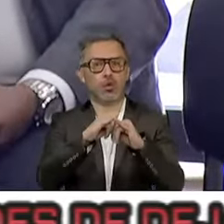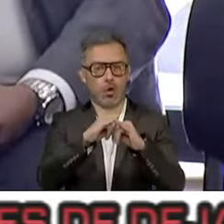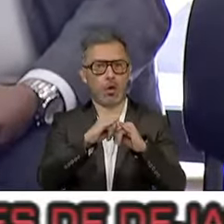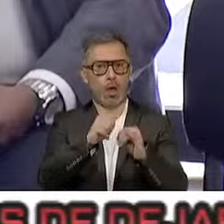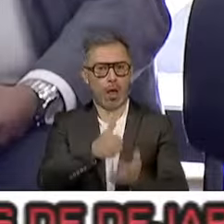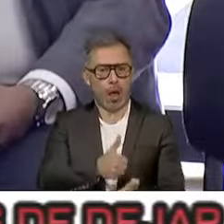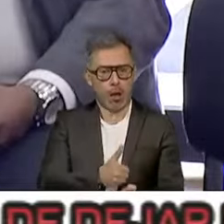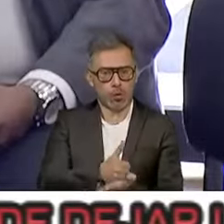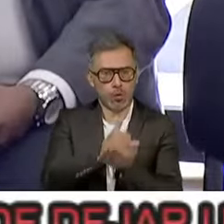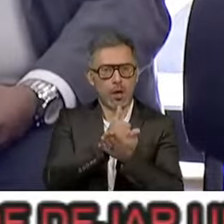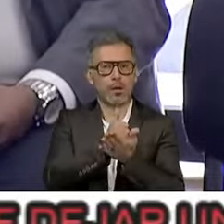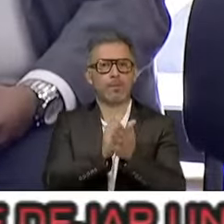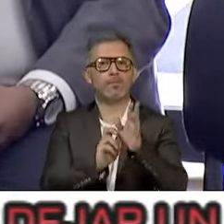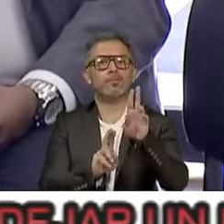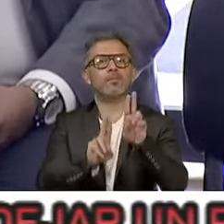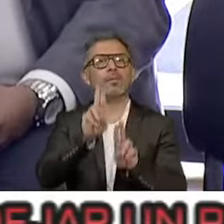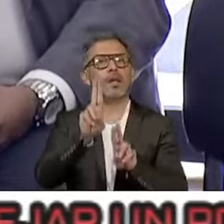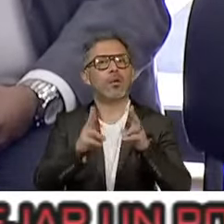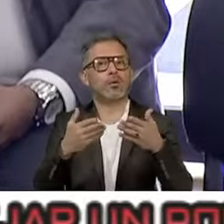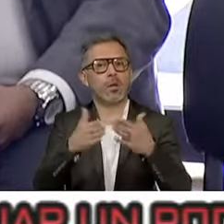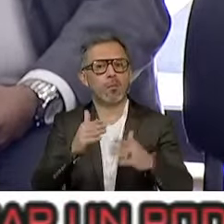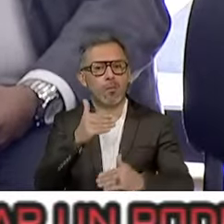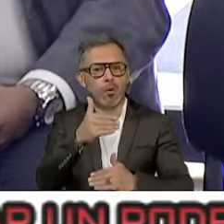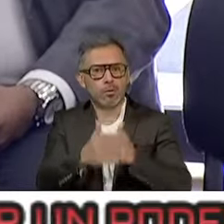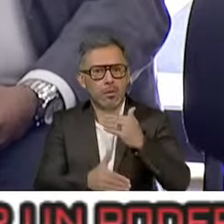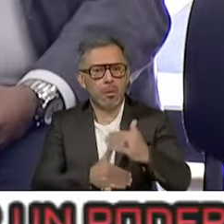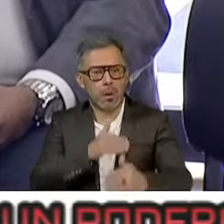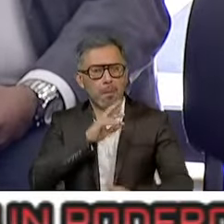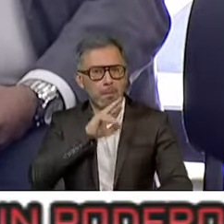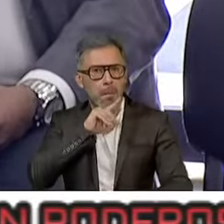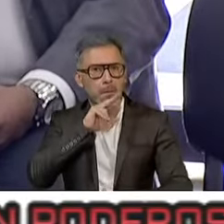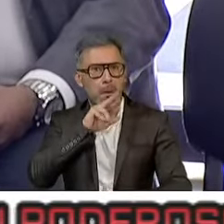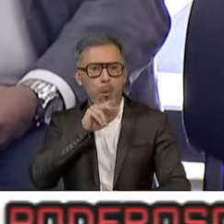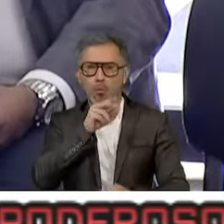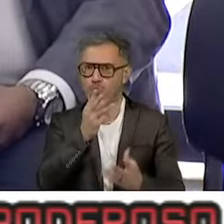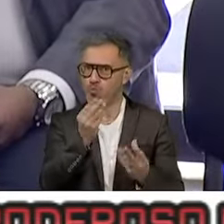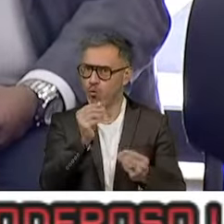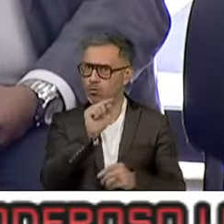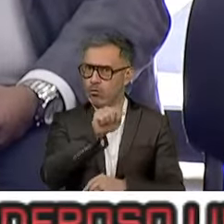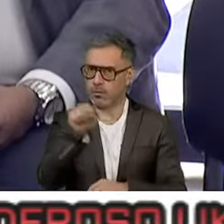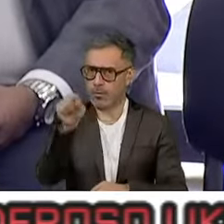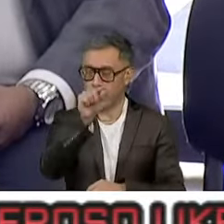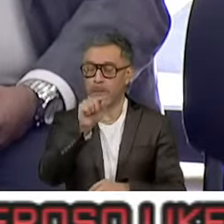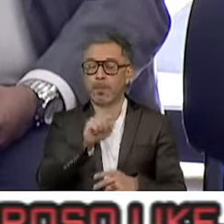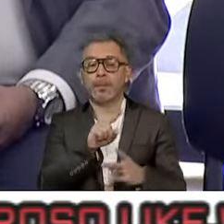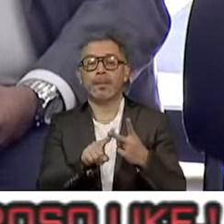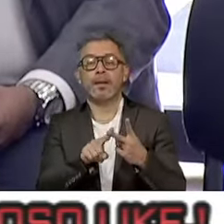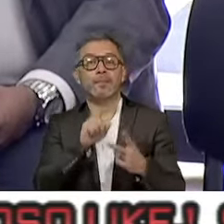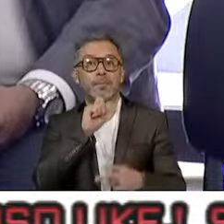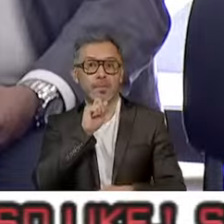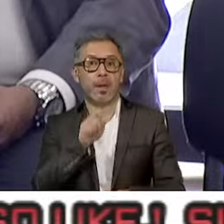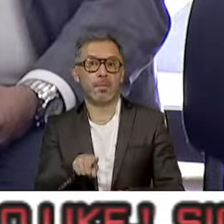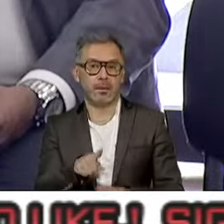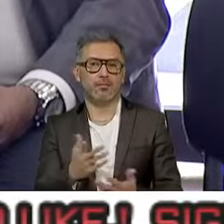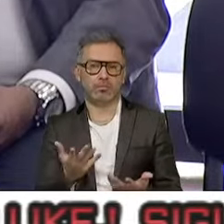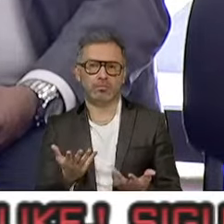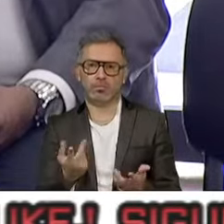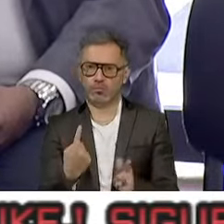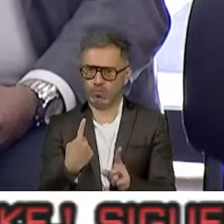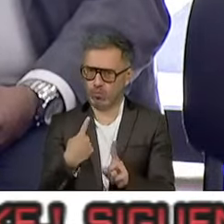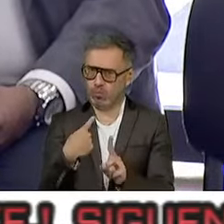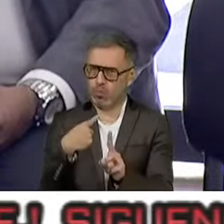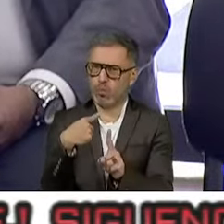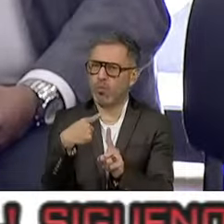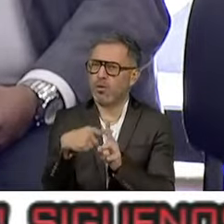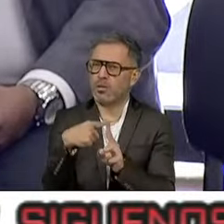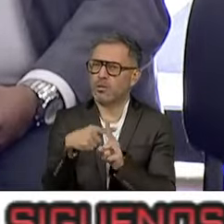democrático y los procesos electorales. También es sano, y es algo que yo comenté